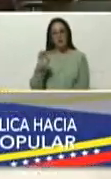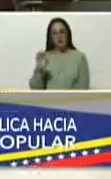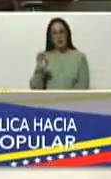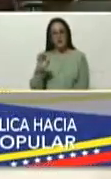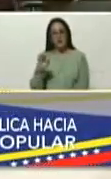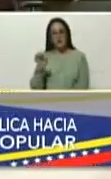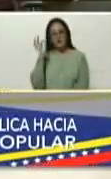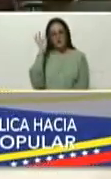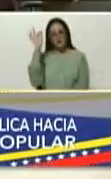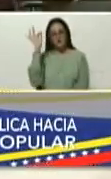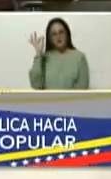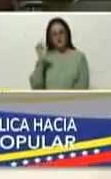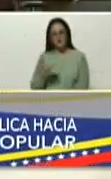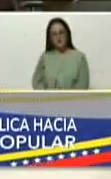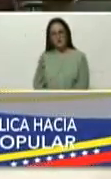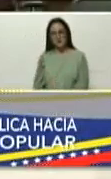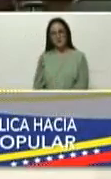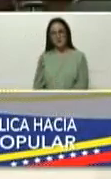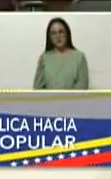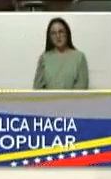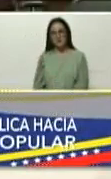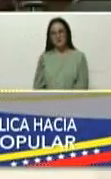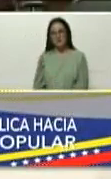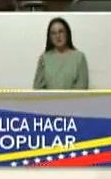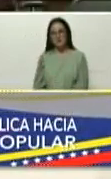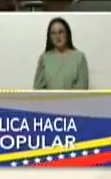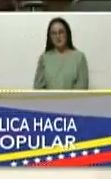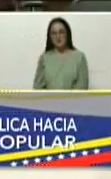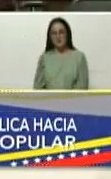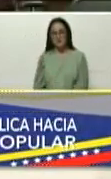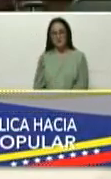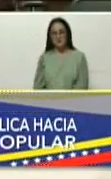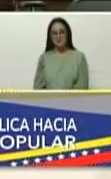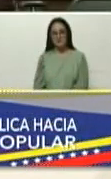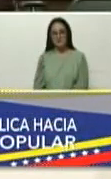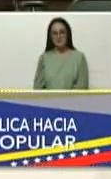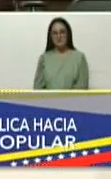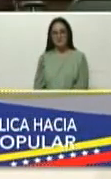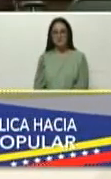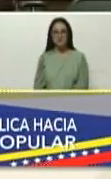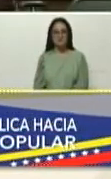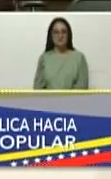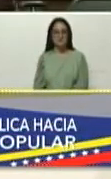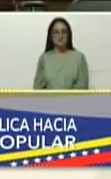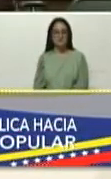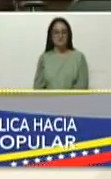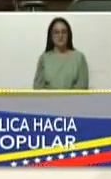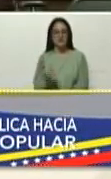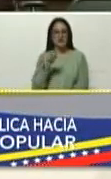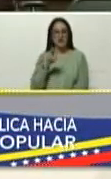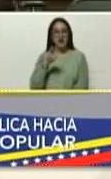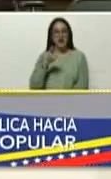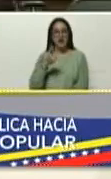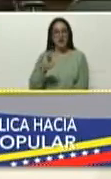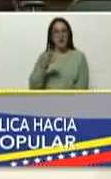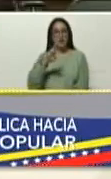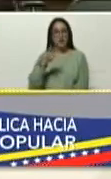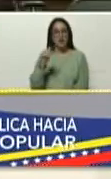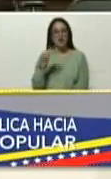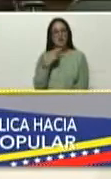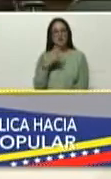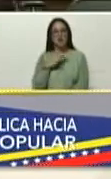Ana, ¿qué dije yo? Carrera, ¿verdad? Y es Cabrera, Cabrera. Aura Aguilera, vocera